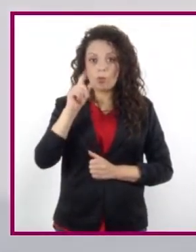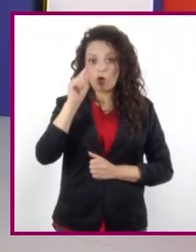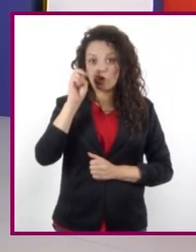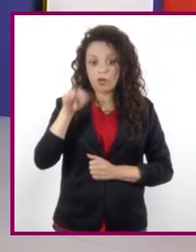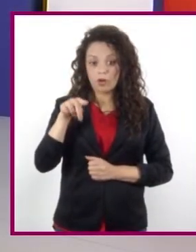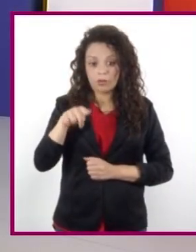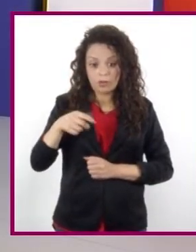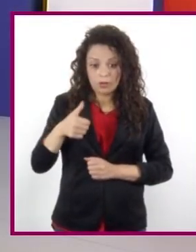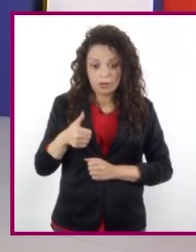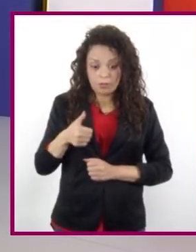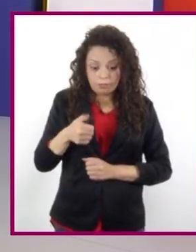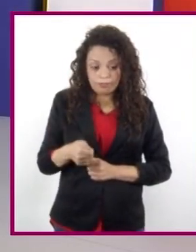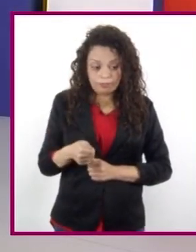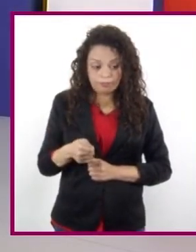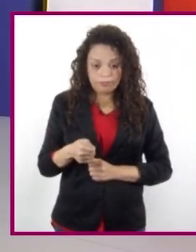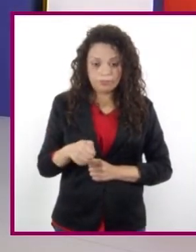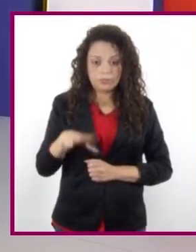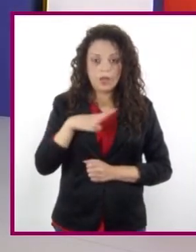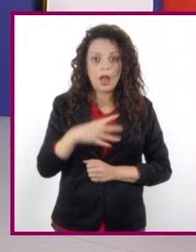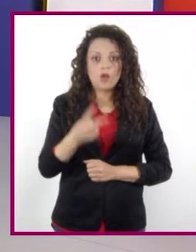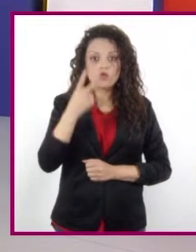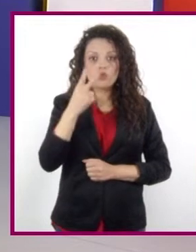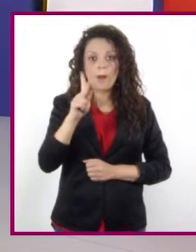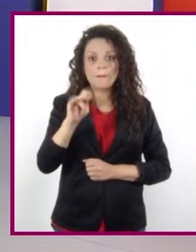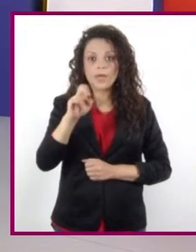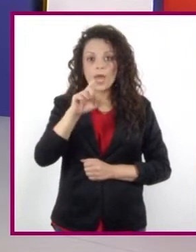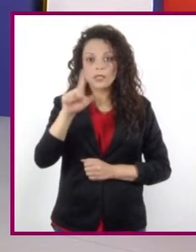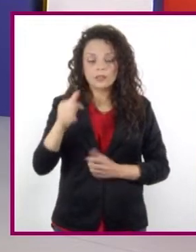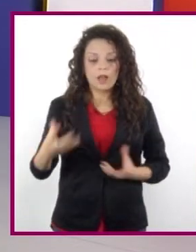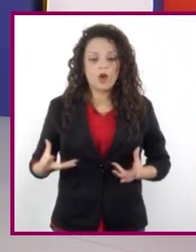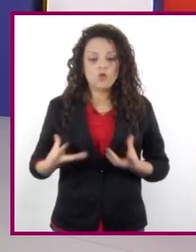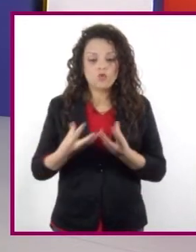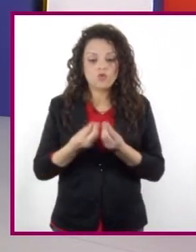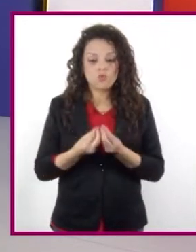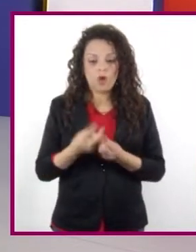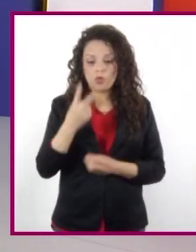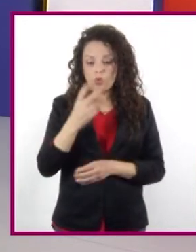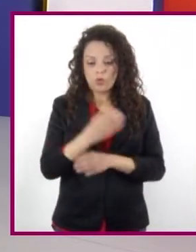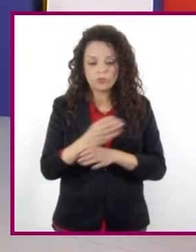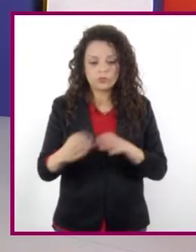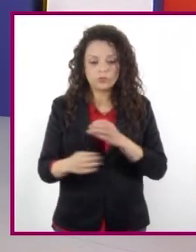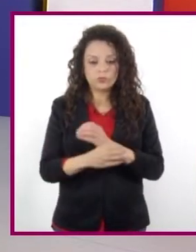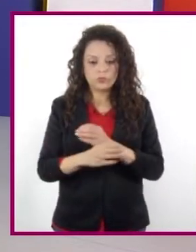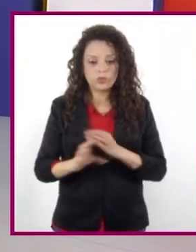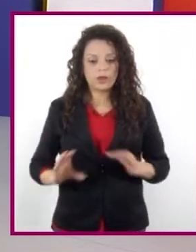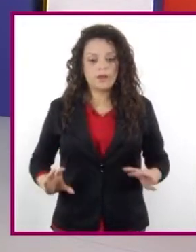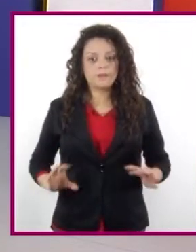une dos piezas, dos elementos,